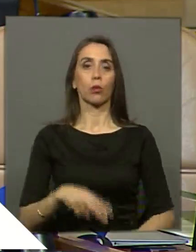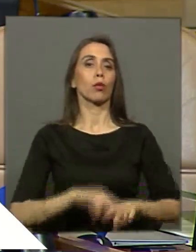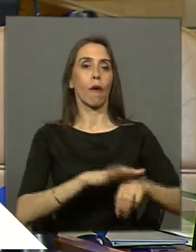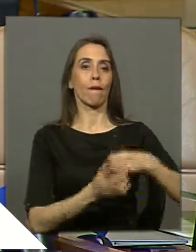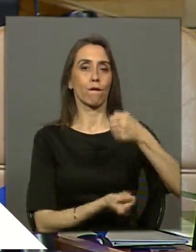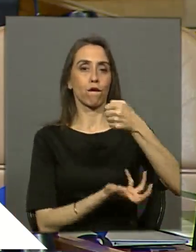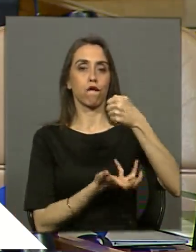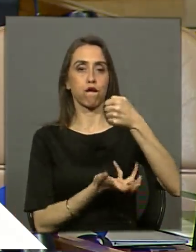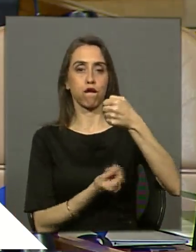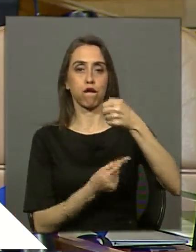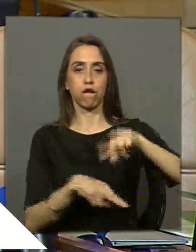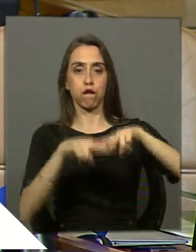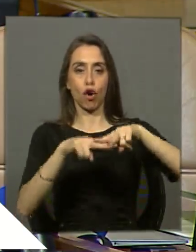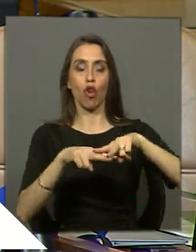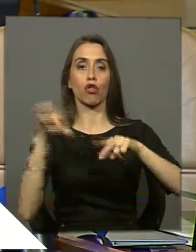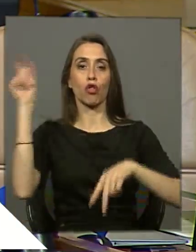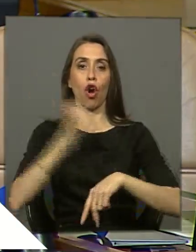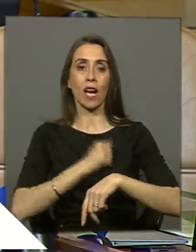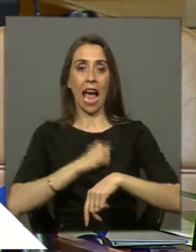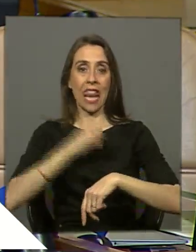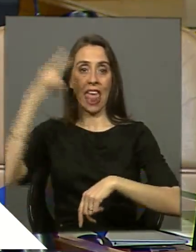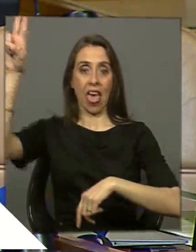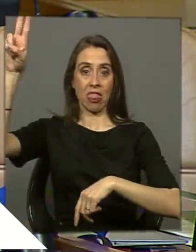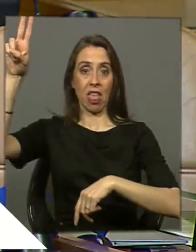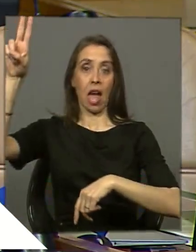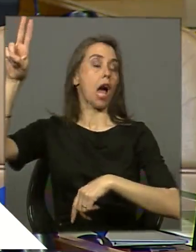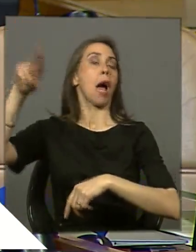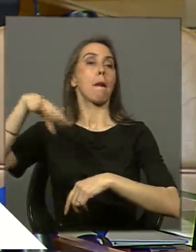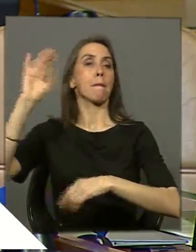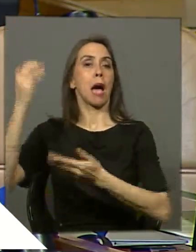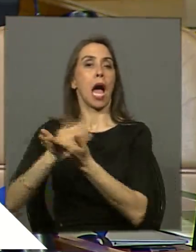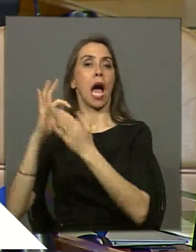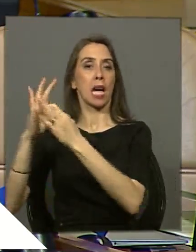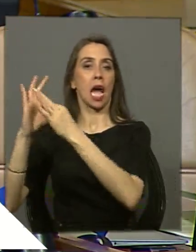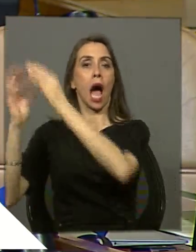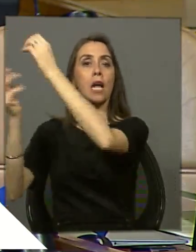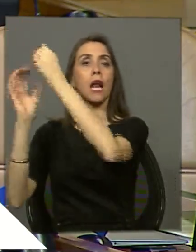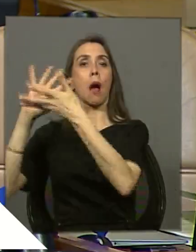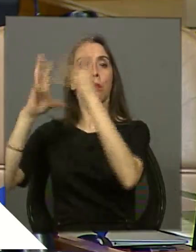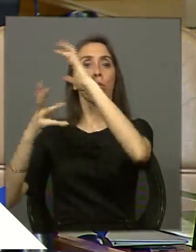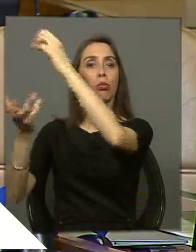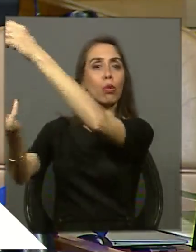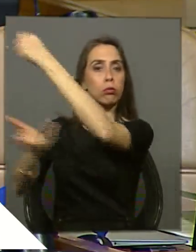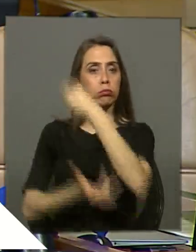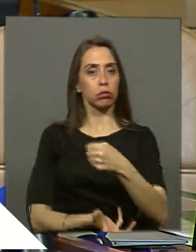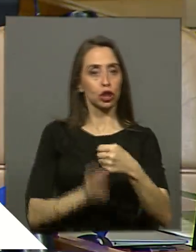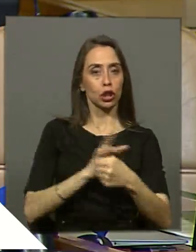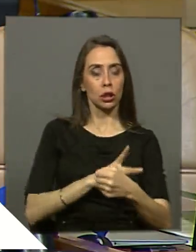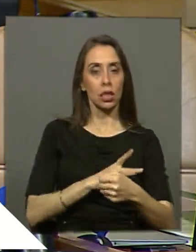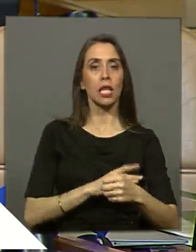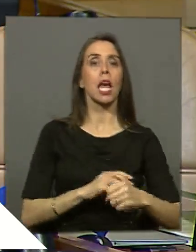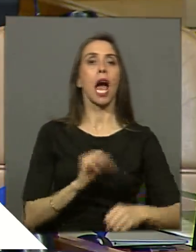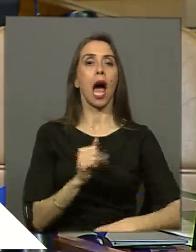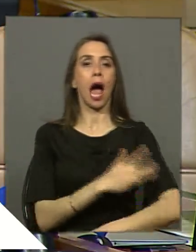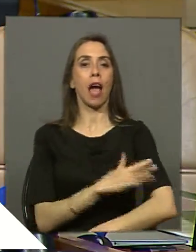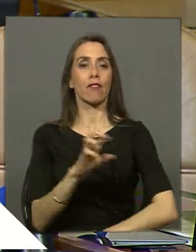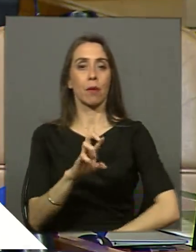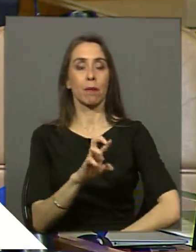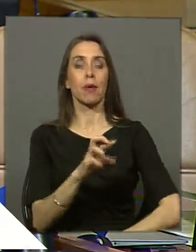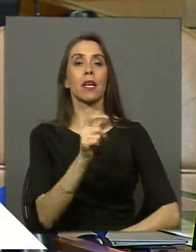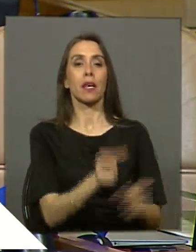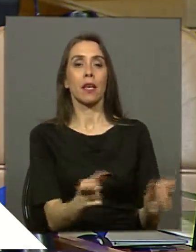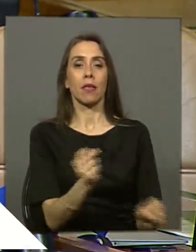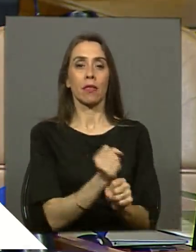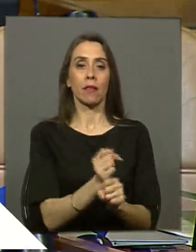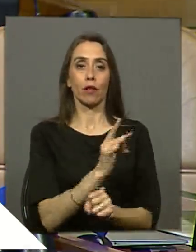canadienses que son uno de los más rentables del mundo vengan a invertir en Chile y que las administradoras de fondos de los trabajadores de nuestro